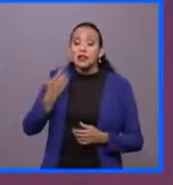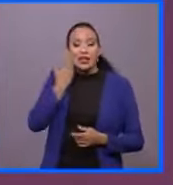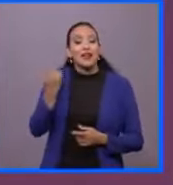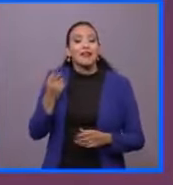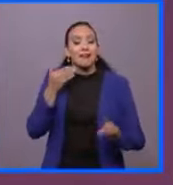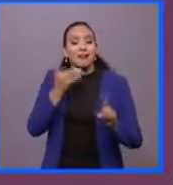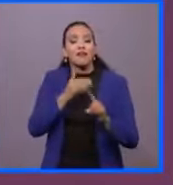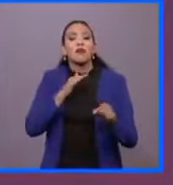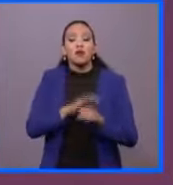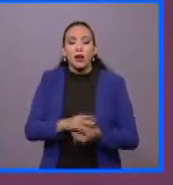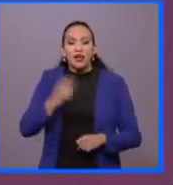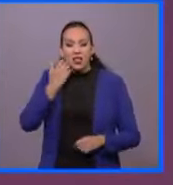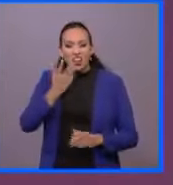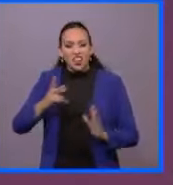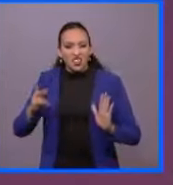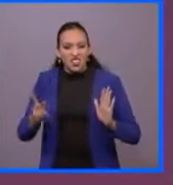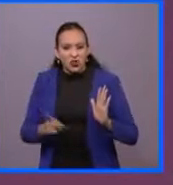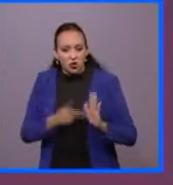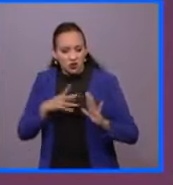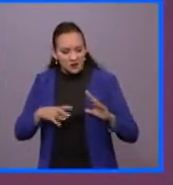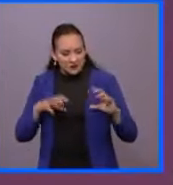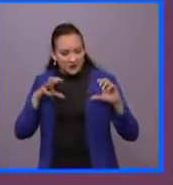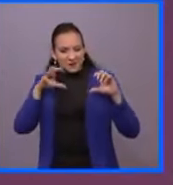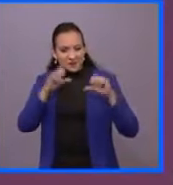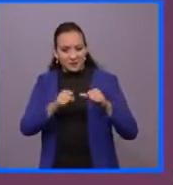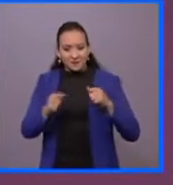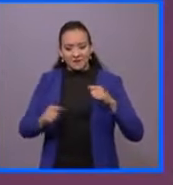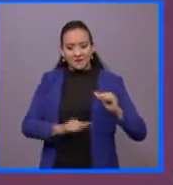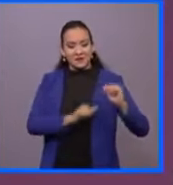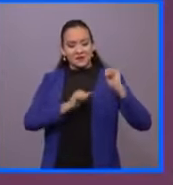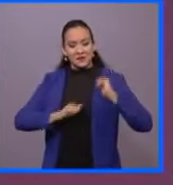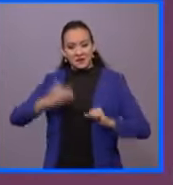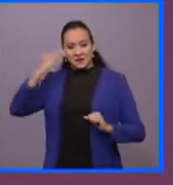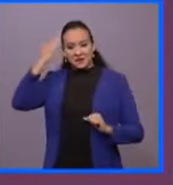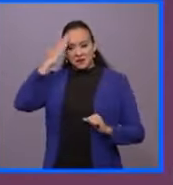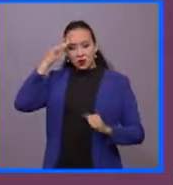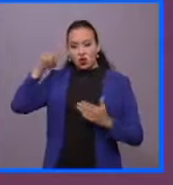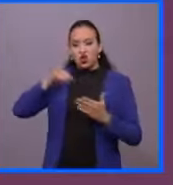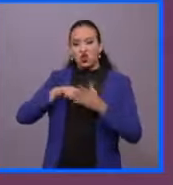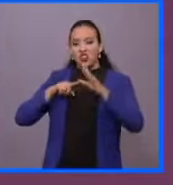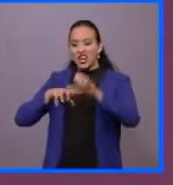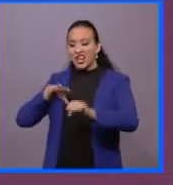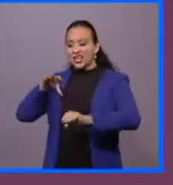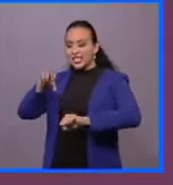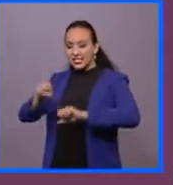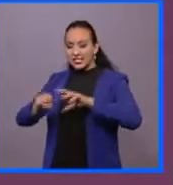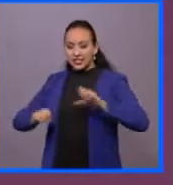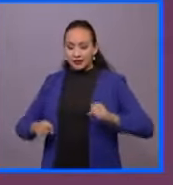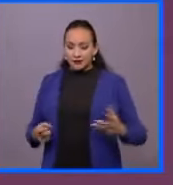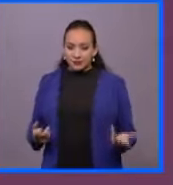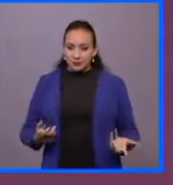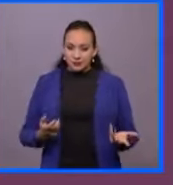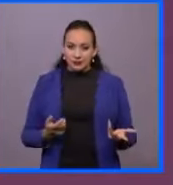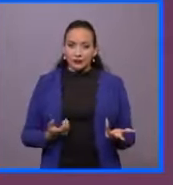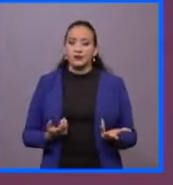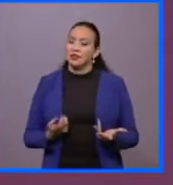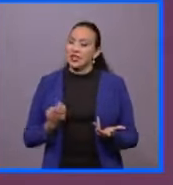reconquistar. Quiere reconquistar privilegios, espacios sociales y simbólicos, y esa